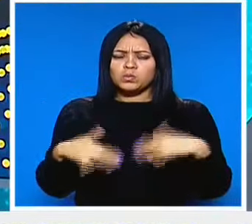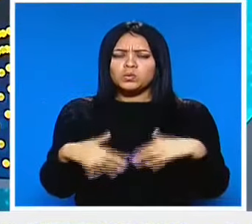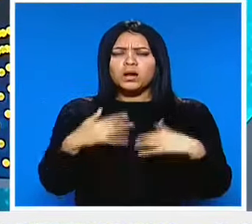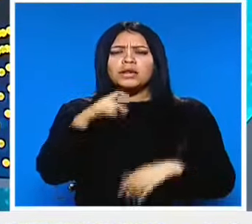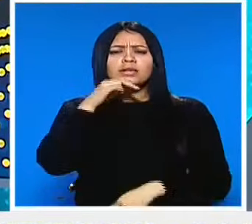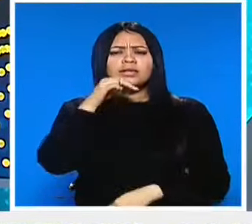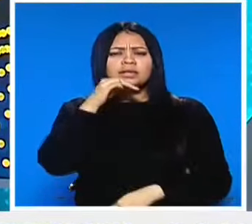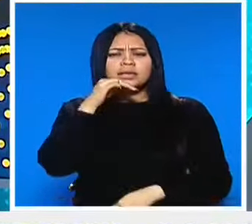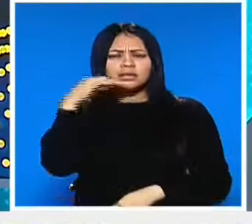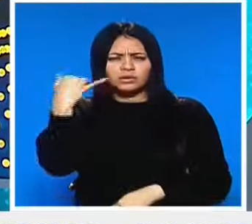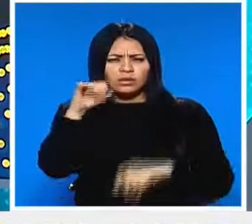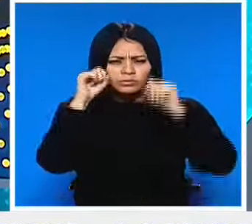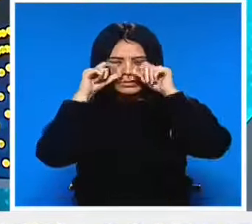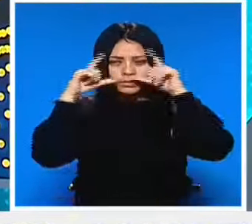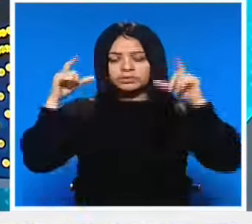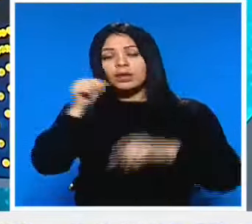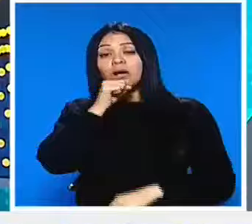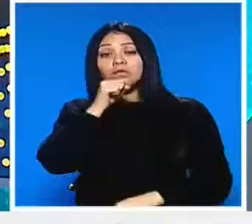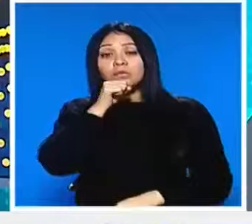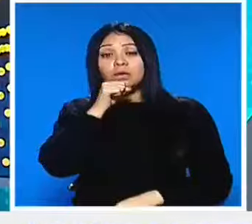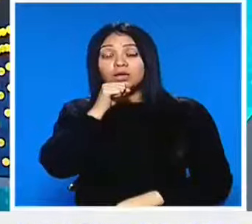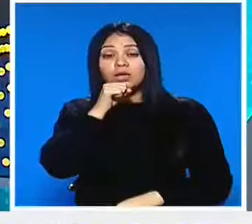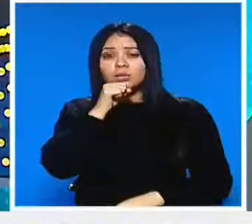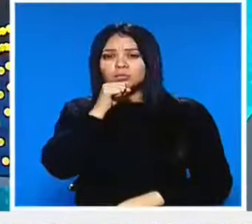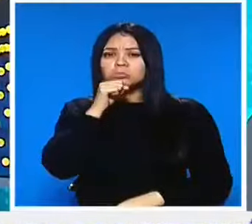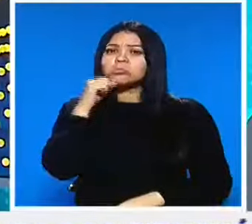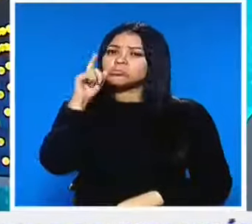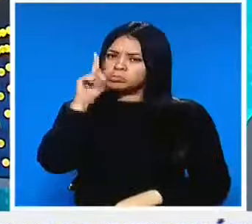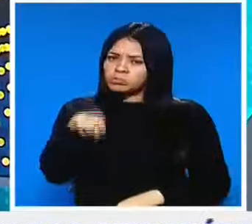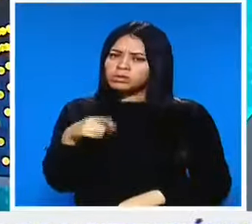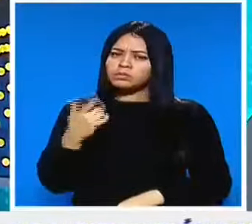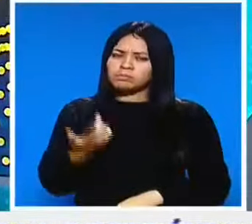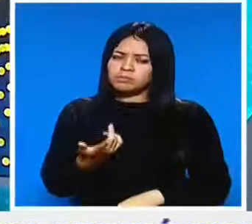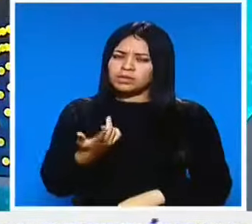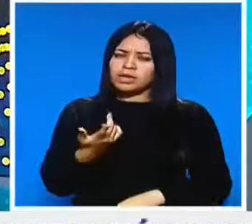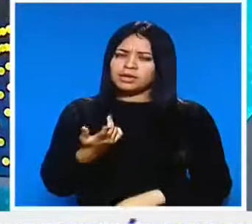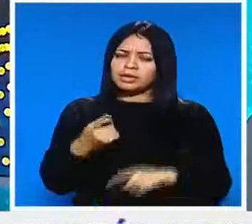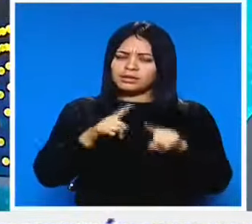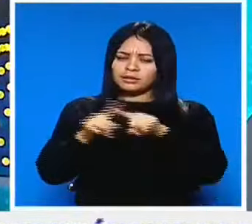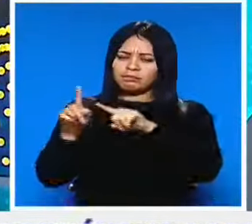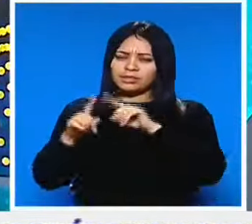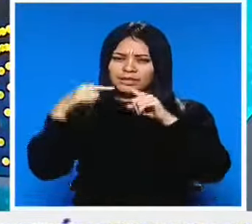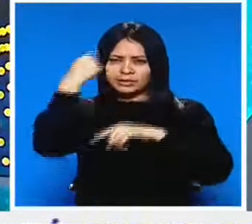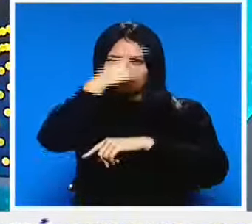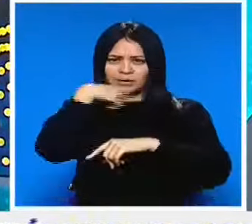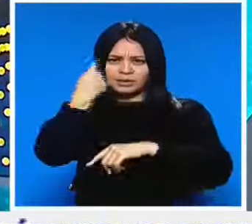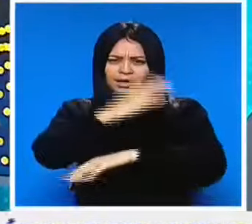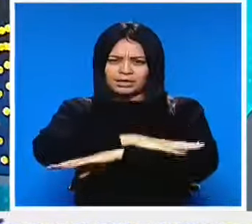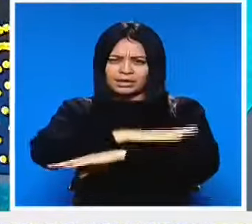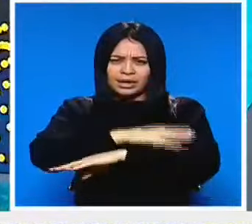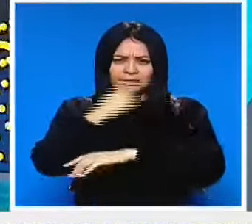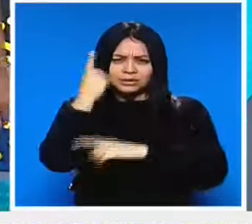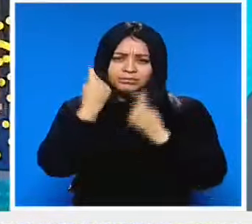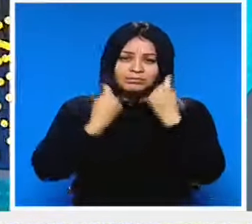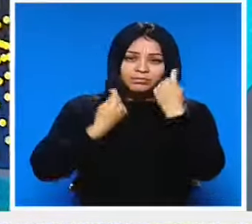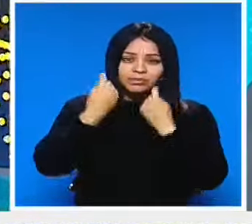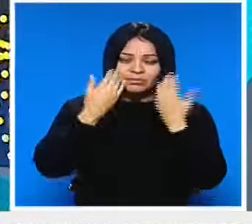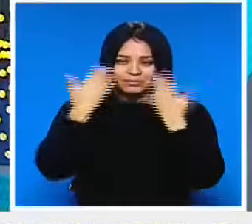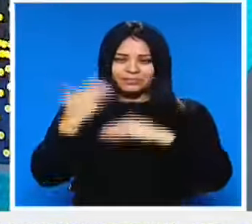mundo para sorprender a sus abuelos y además para registrar sus diferentes reacciones. Miren esta belleza.